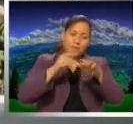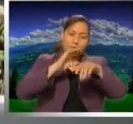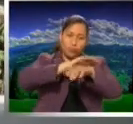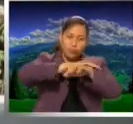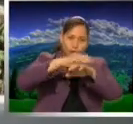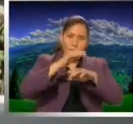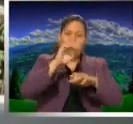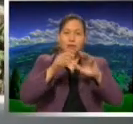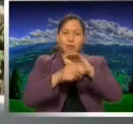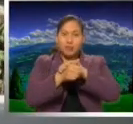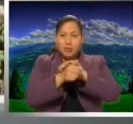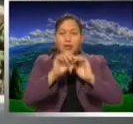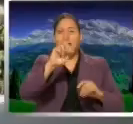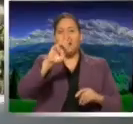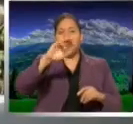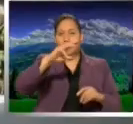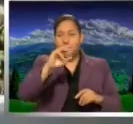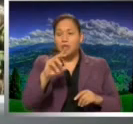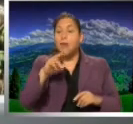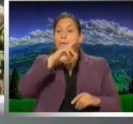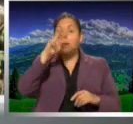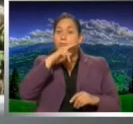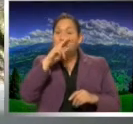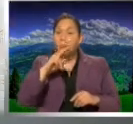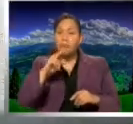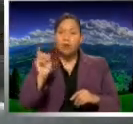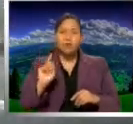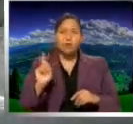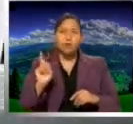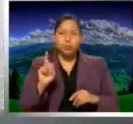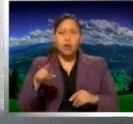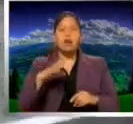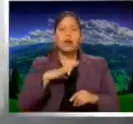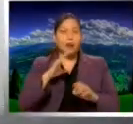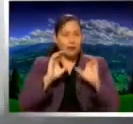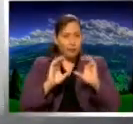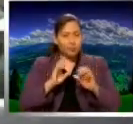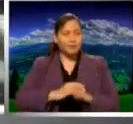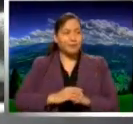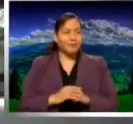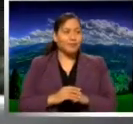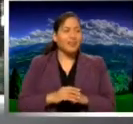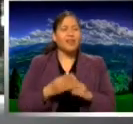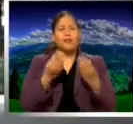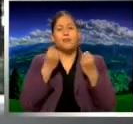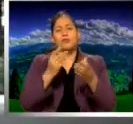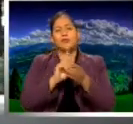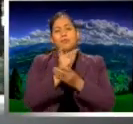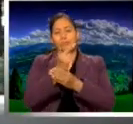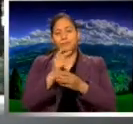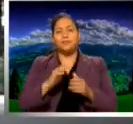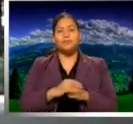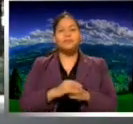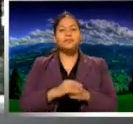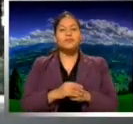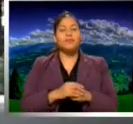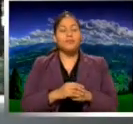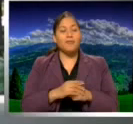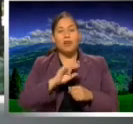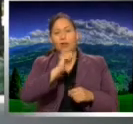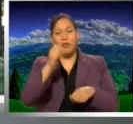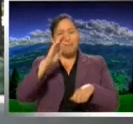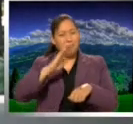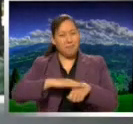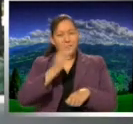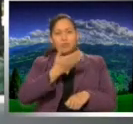de cascabel. Hay que andar con cuidado en los paseos. Y además hay muchísimas plantas. Las especies